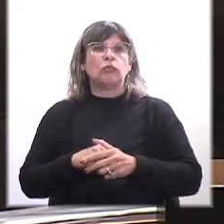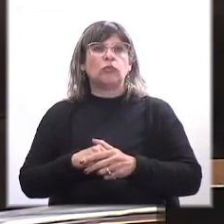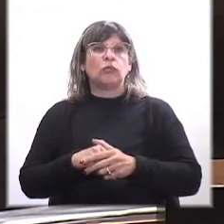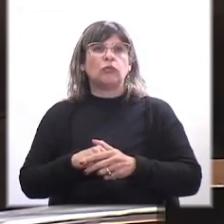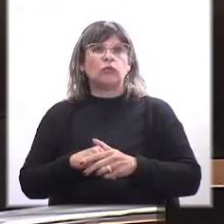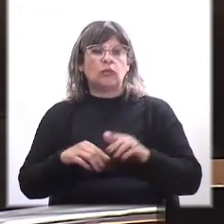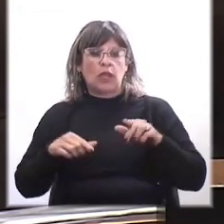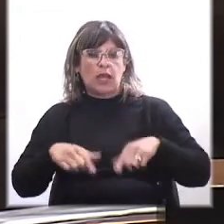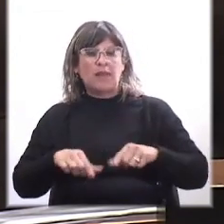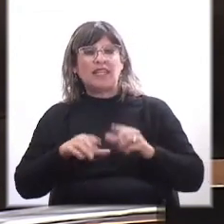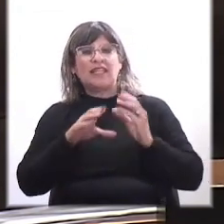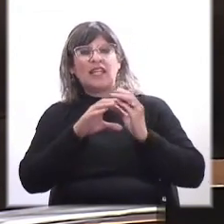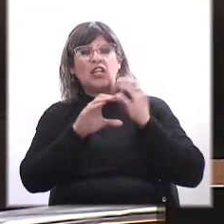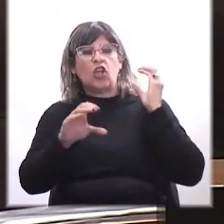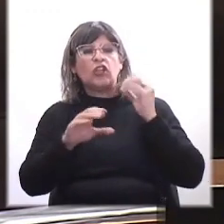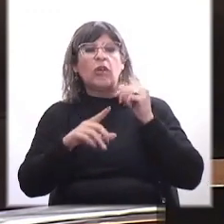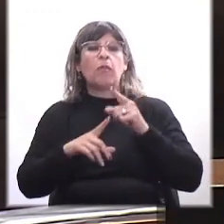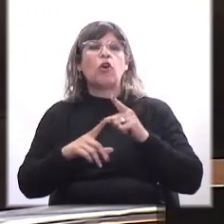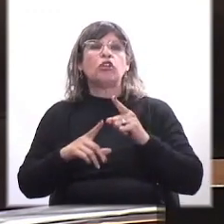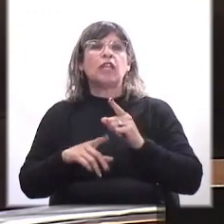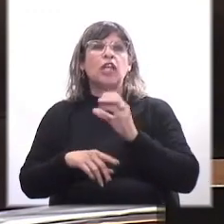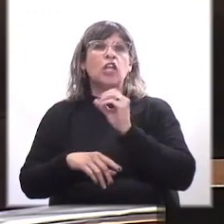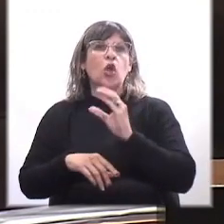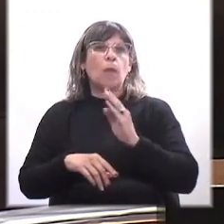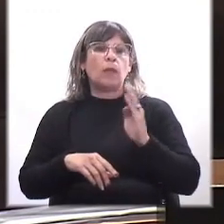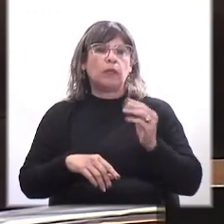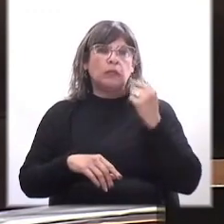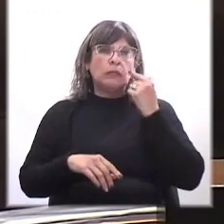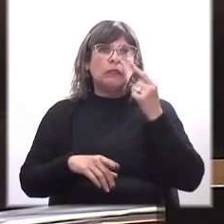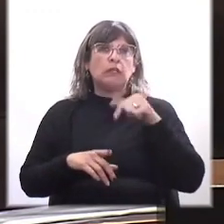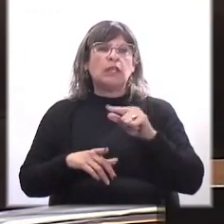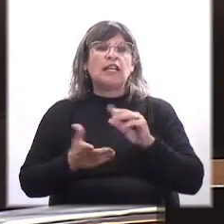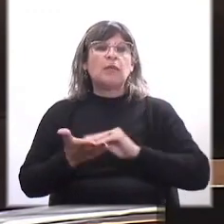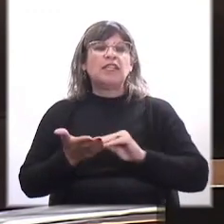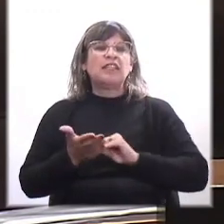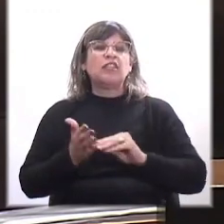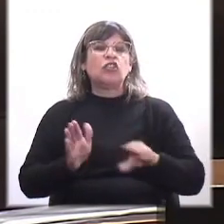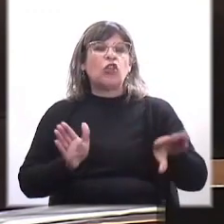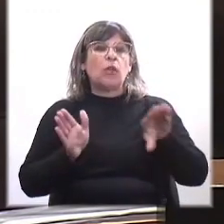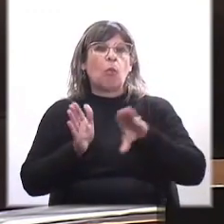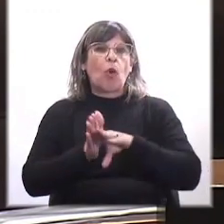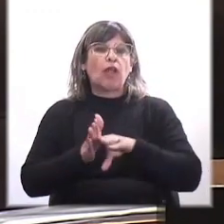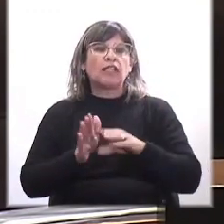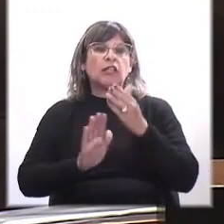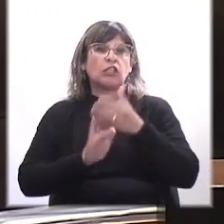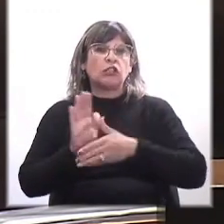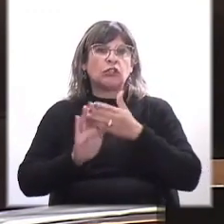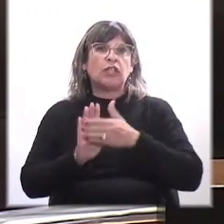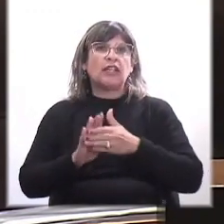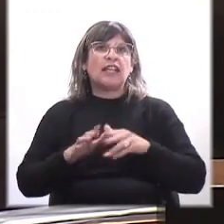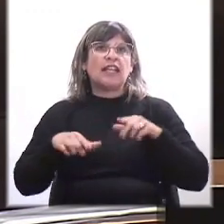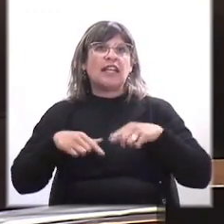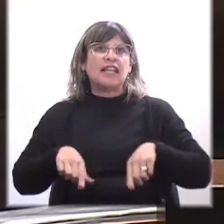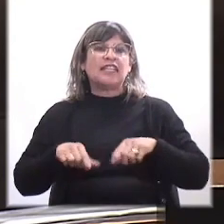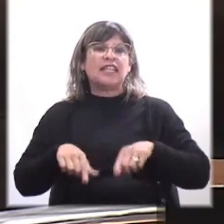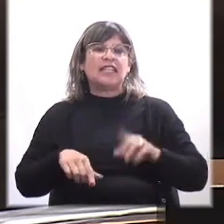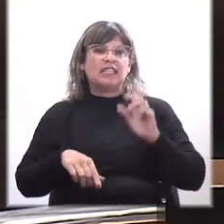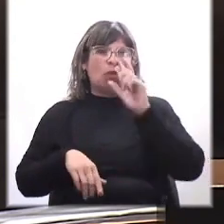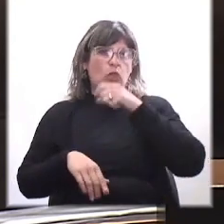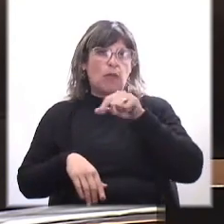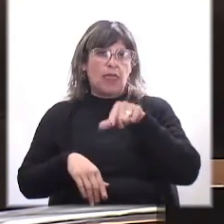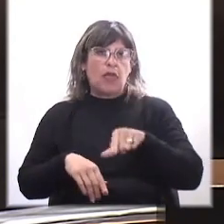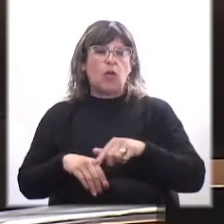el Ministerio de Transporte y Obras Públicas, la Administración Nacional de Puertos y la Intendencia Municipal de